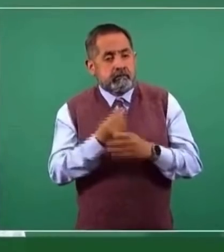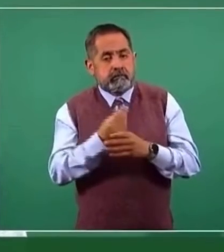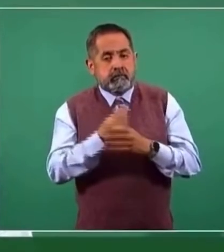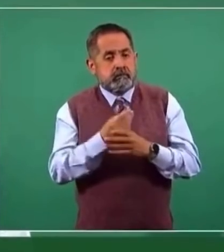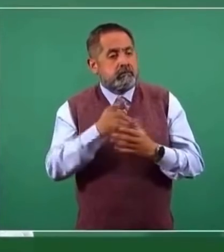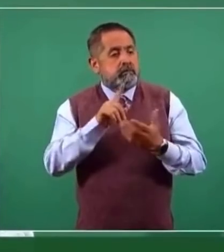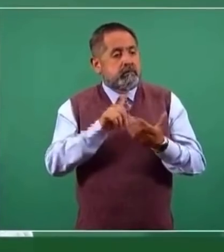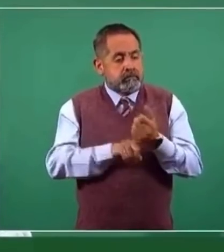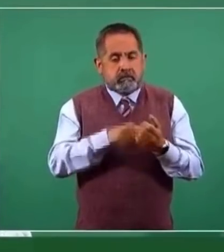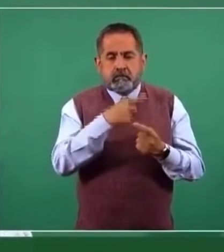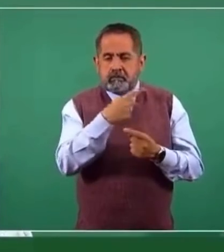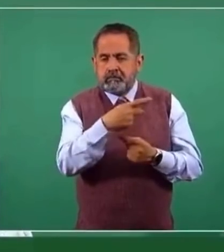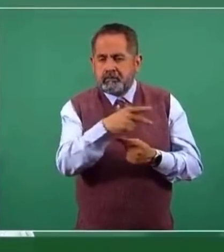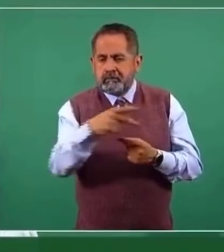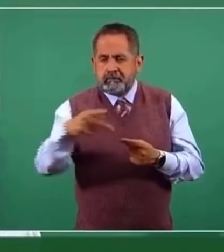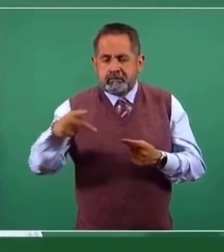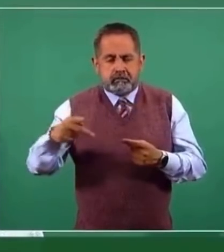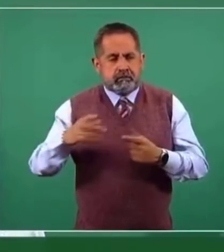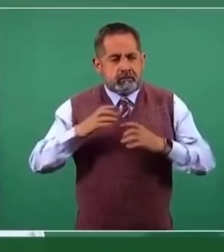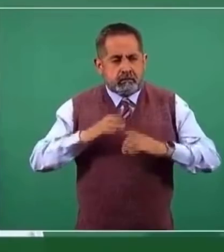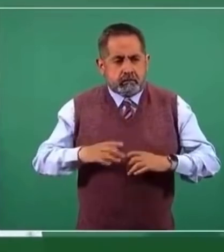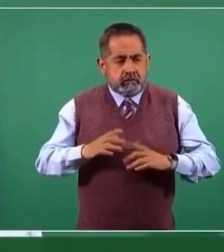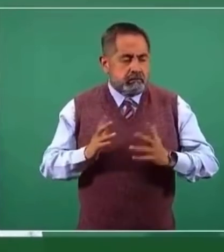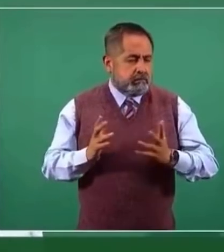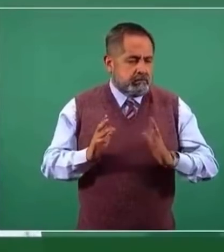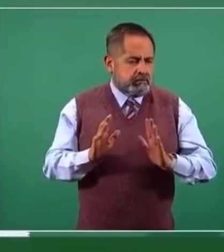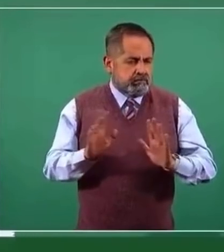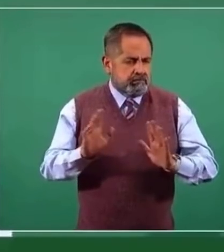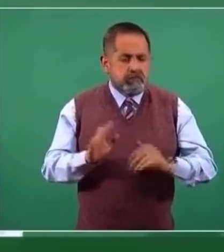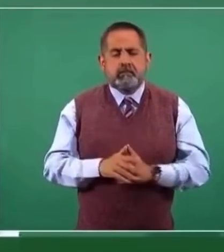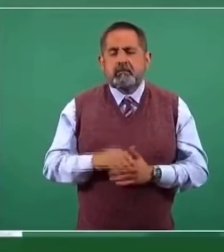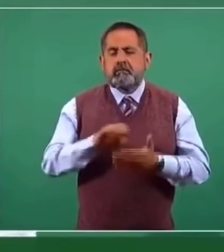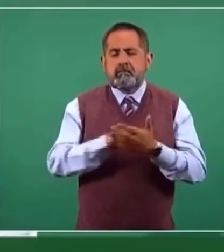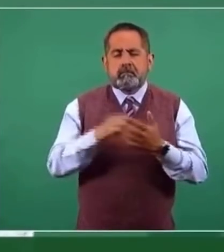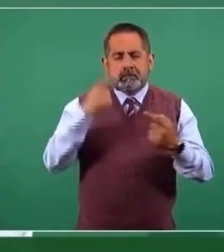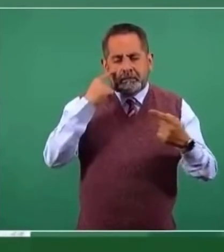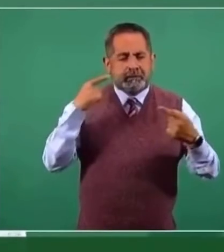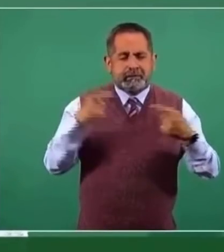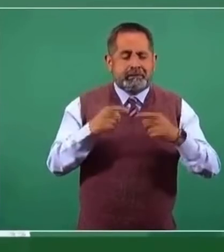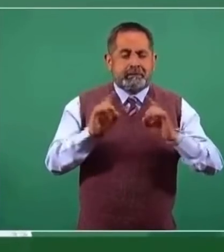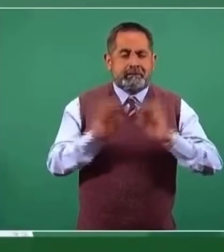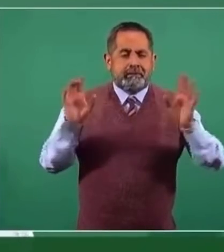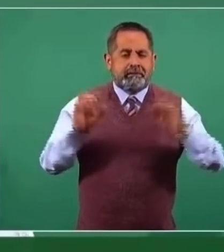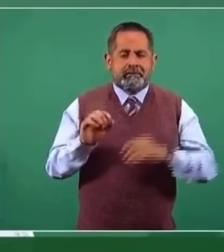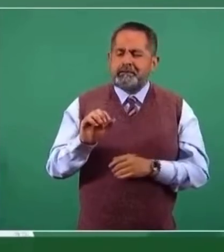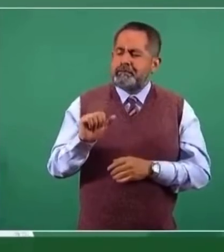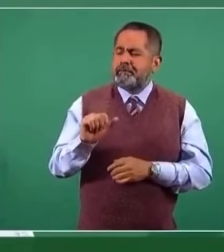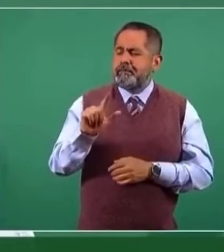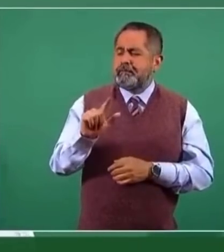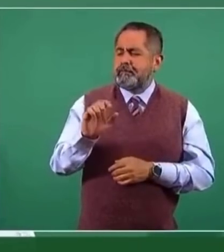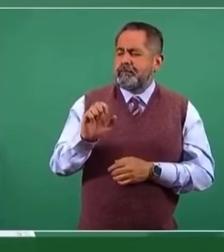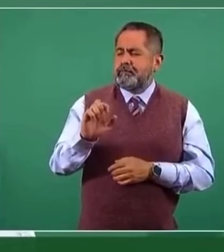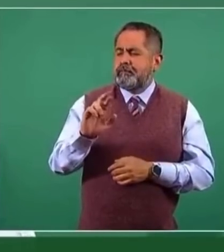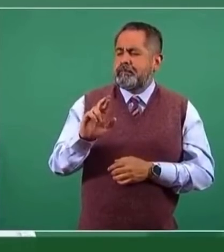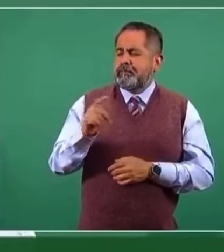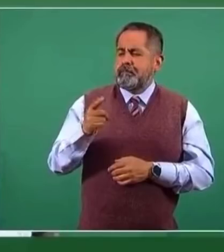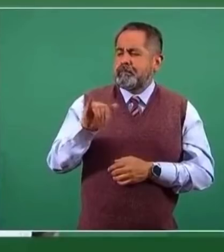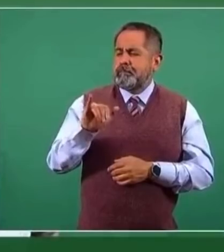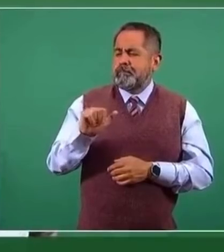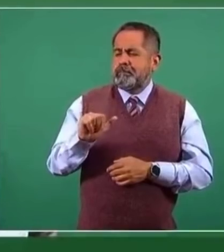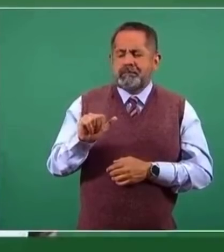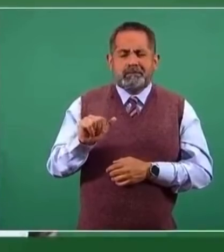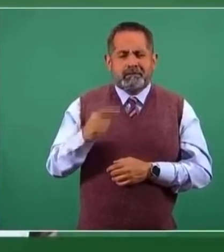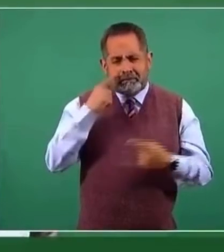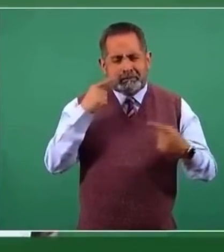componentes que integran la vacuna. Otro tipo de alergias, como las que se mencionaban en la pregunta, sobre todo las que tienen que